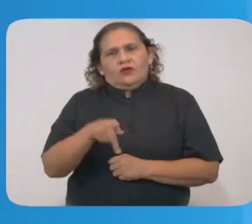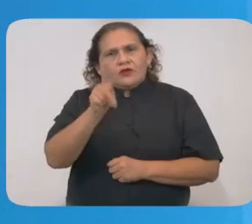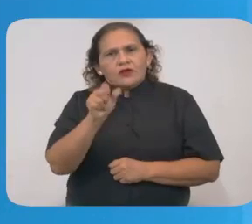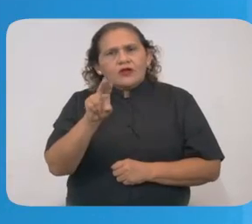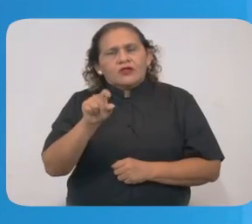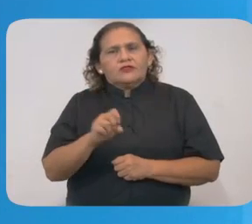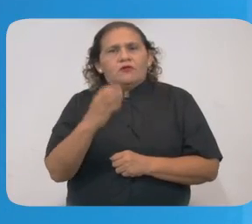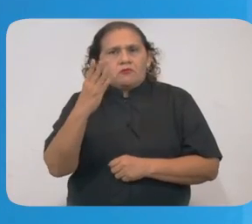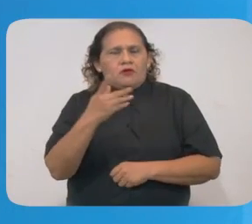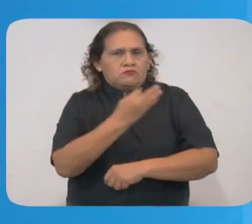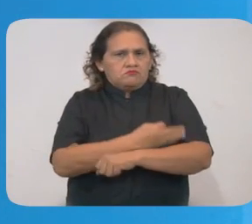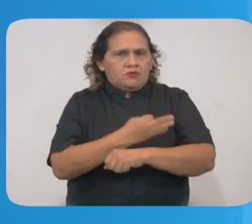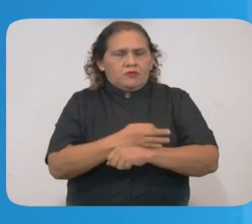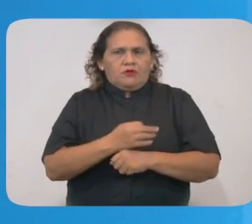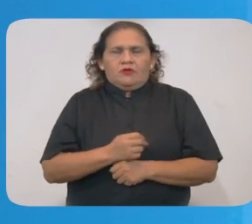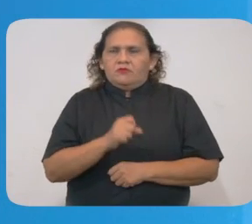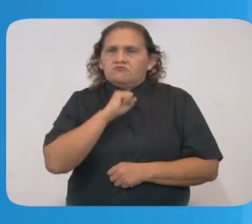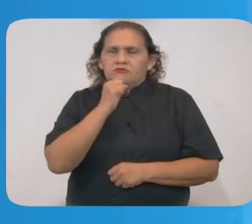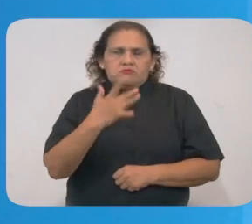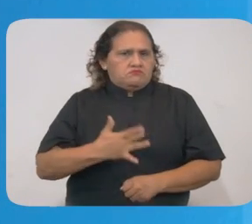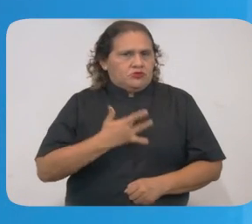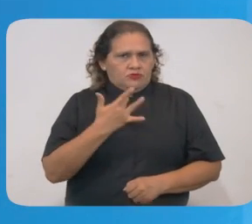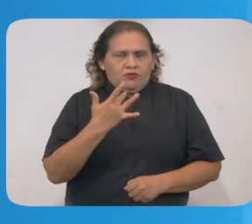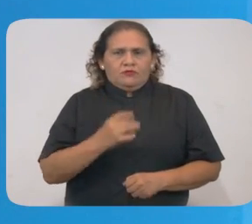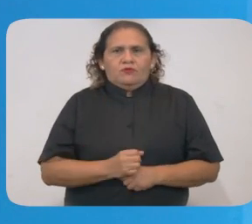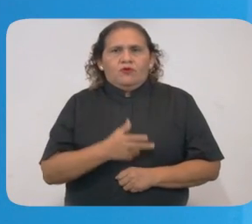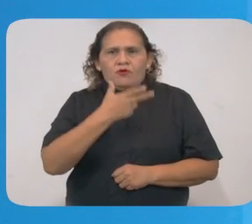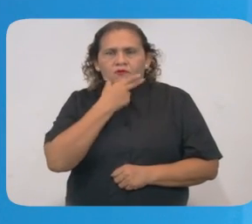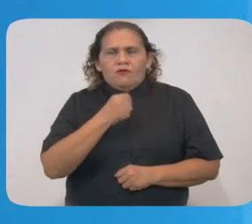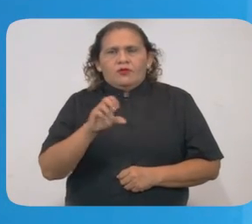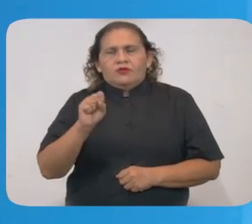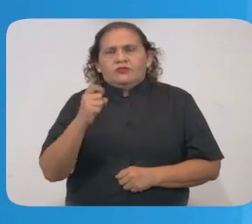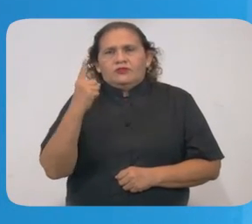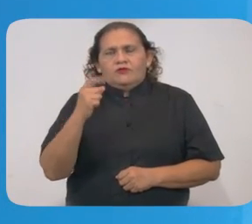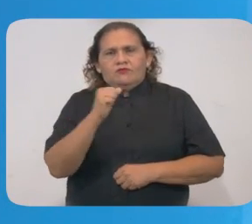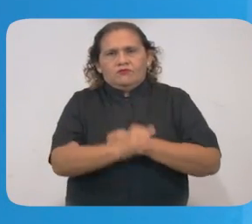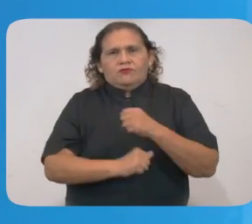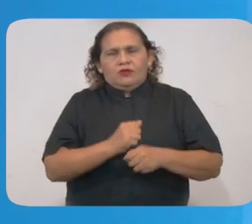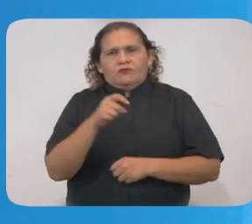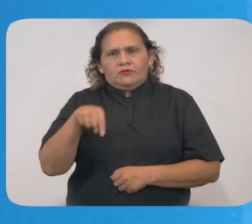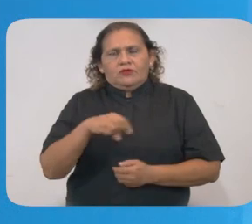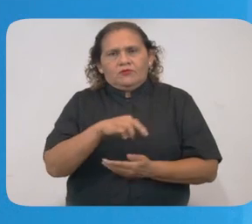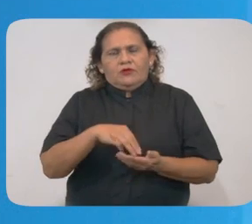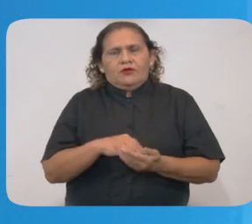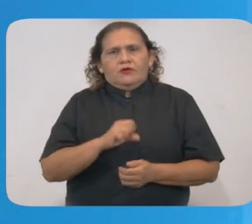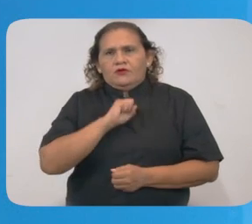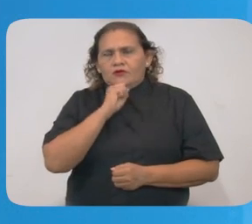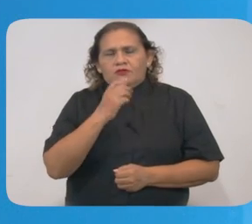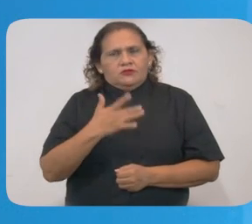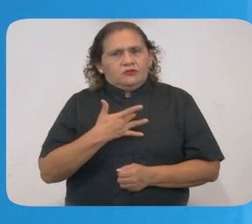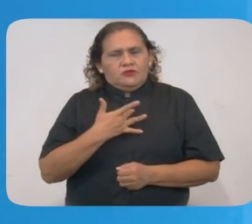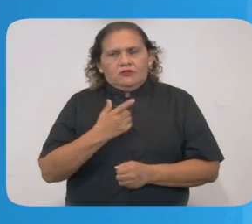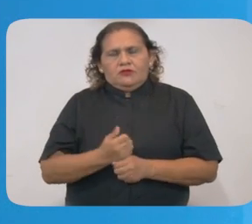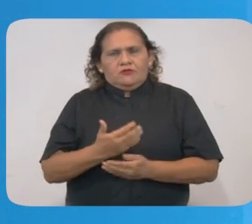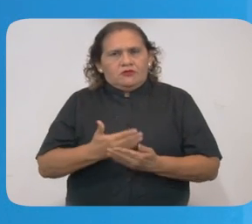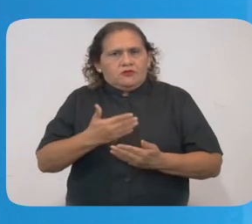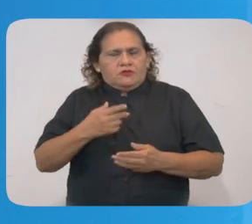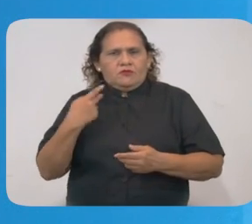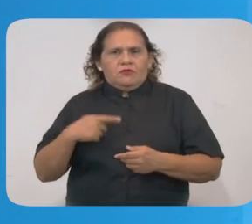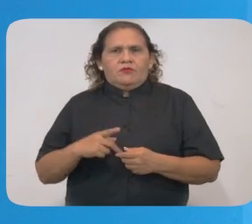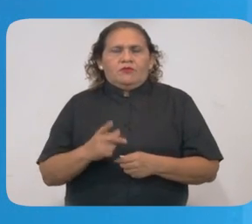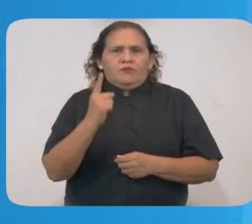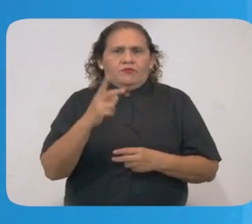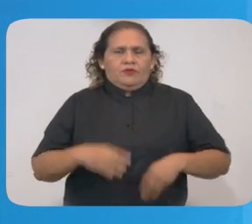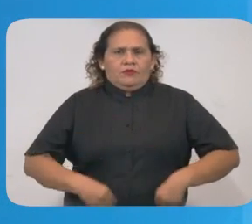4 contactos, hasta el momento asintomáticos. Hombre de 69 años de Mérida, sin reporte de antecedentes médicos. Vivía con